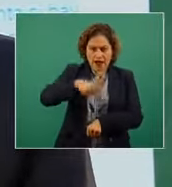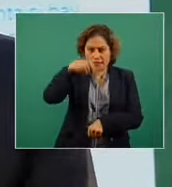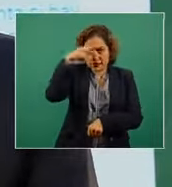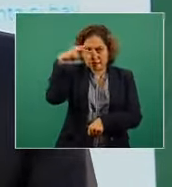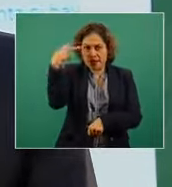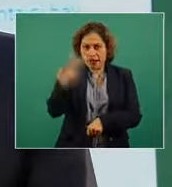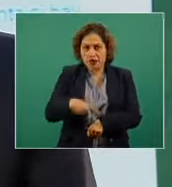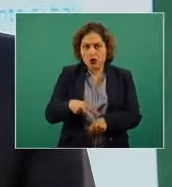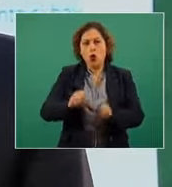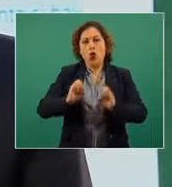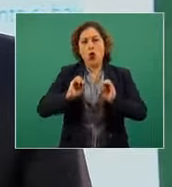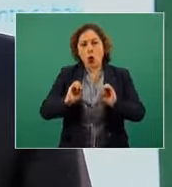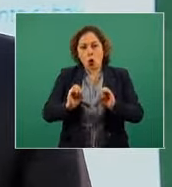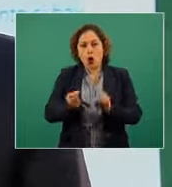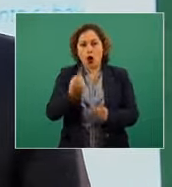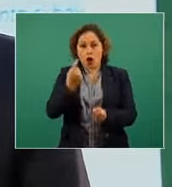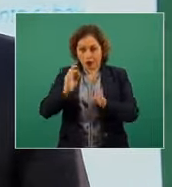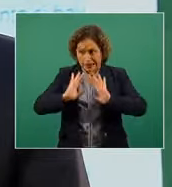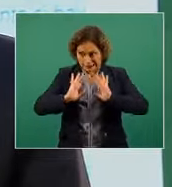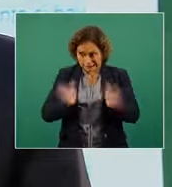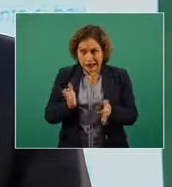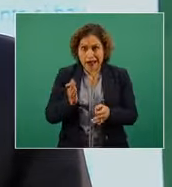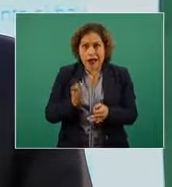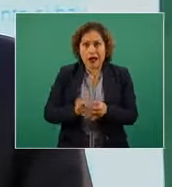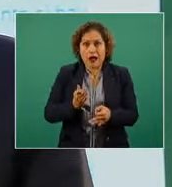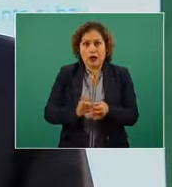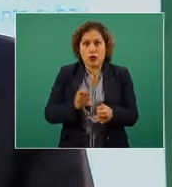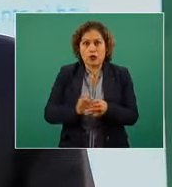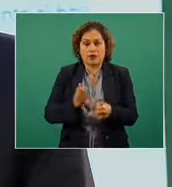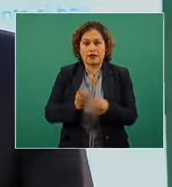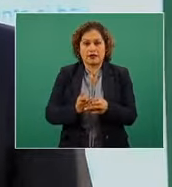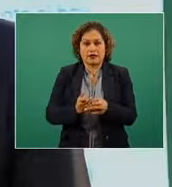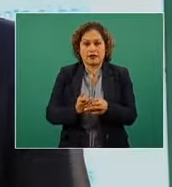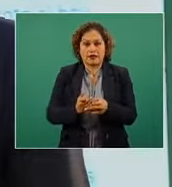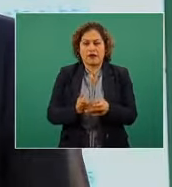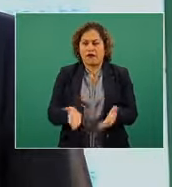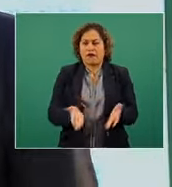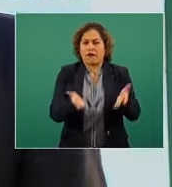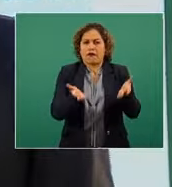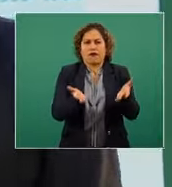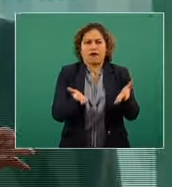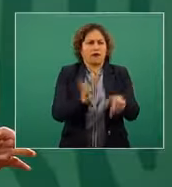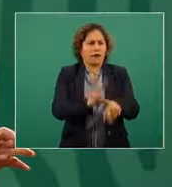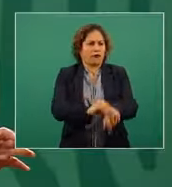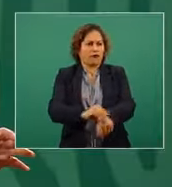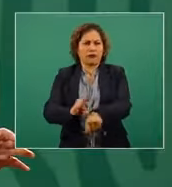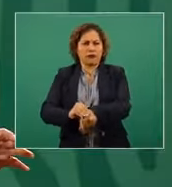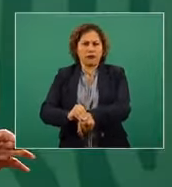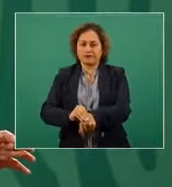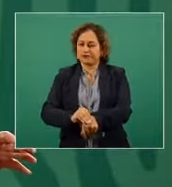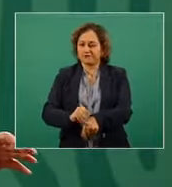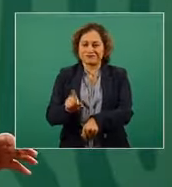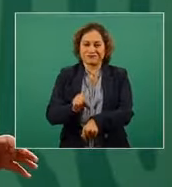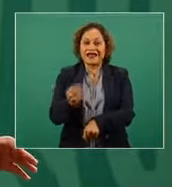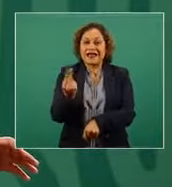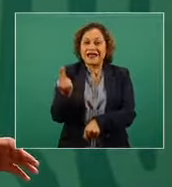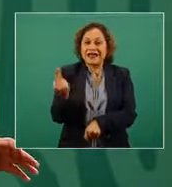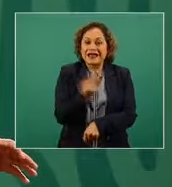Entonces, necesitamos la industria eléctrica. Y yo lo entiendo de